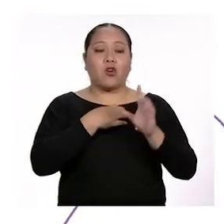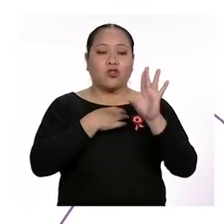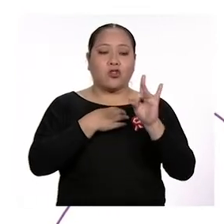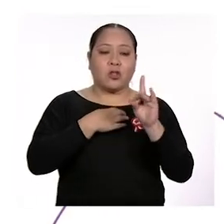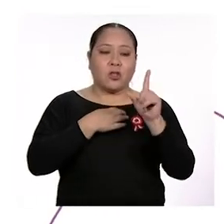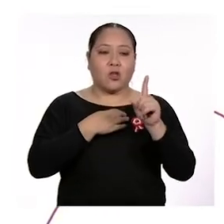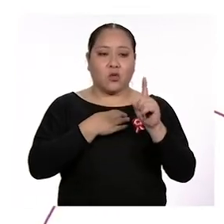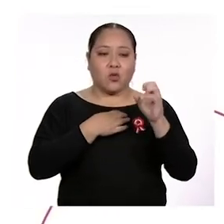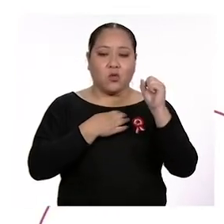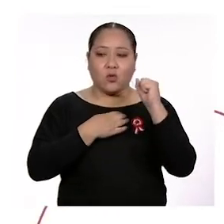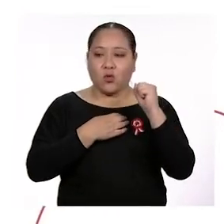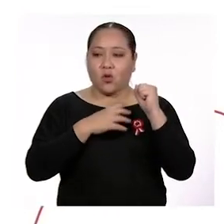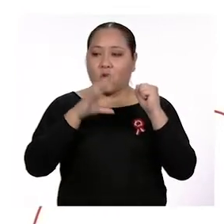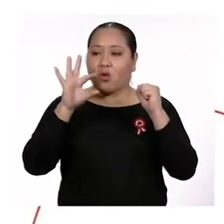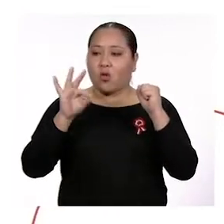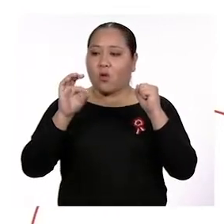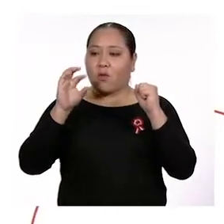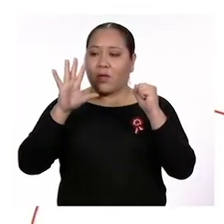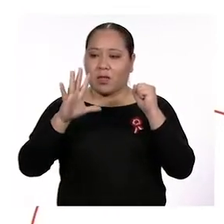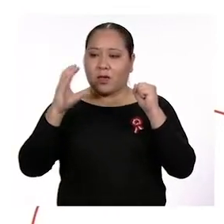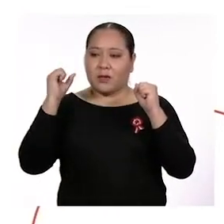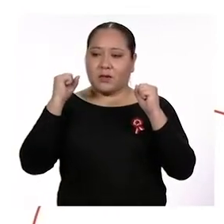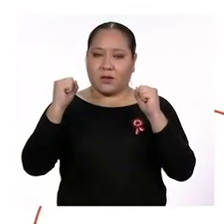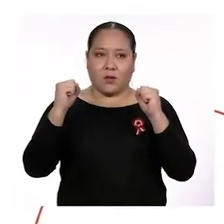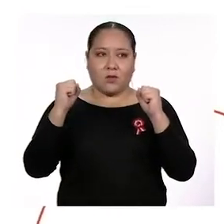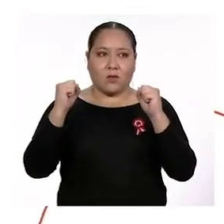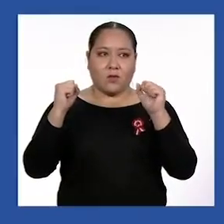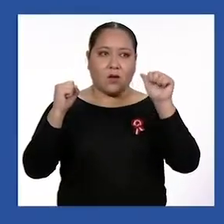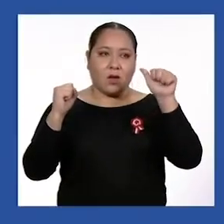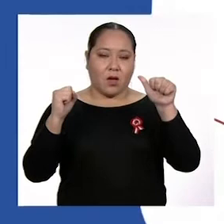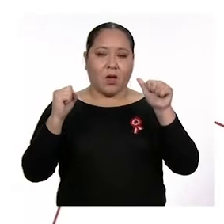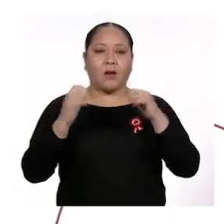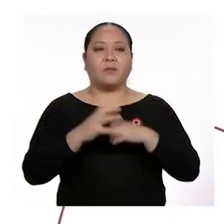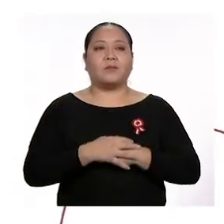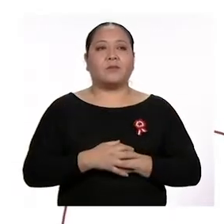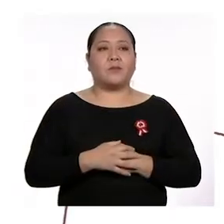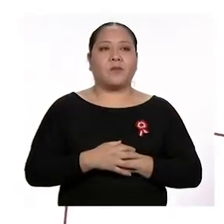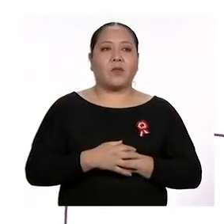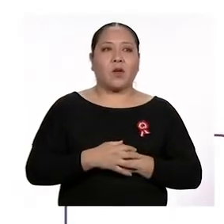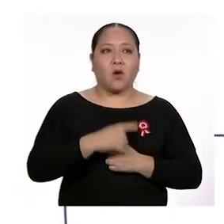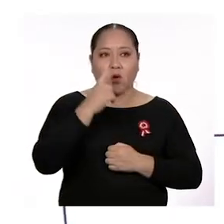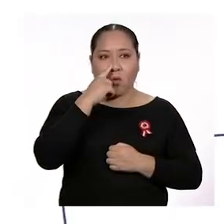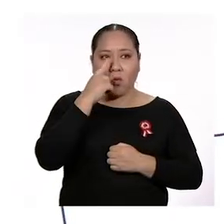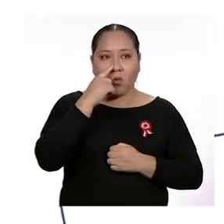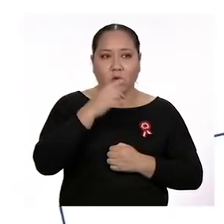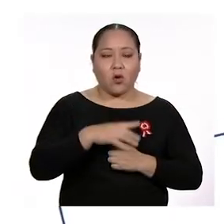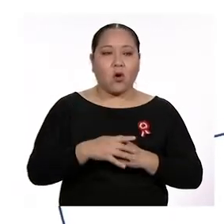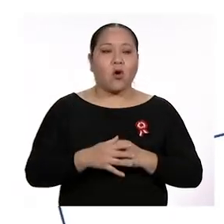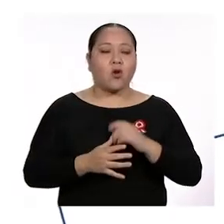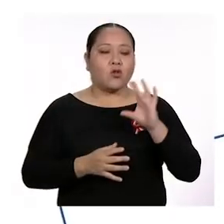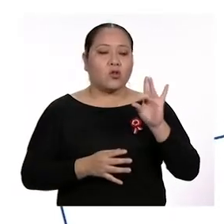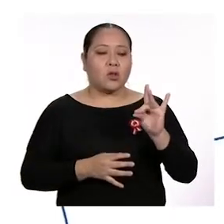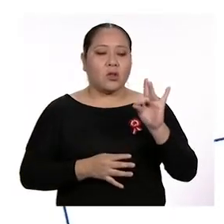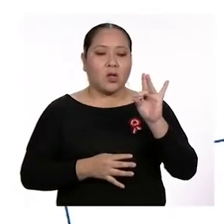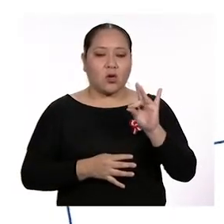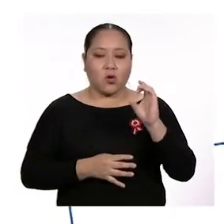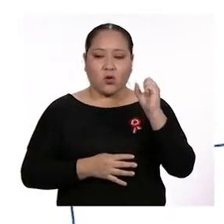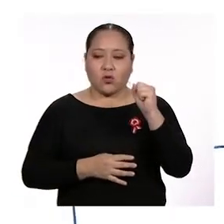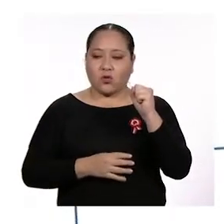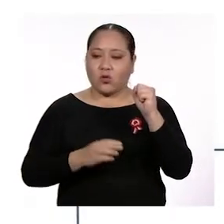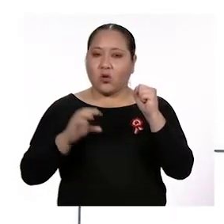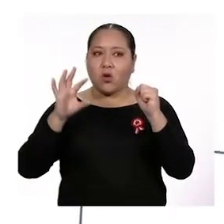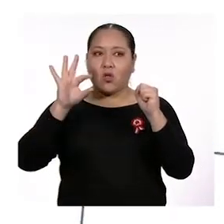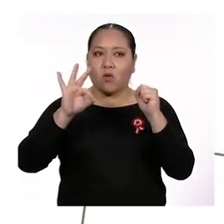95 y lo representamos con la letra A. En junio de 88 a 91 y